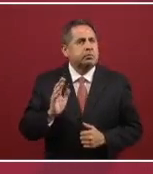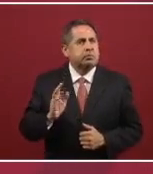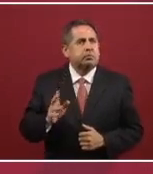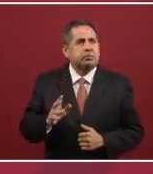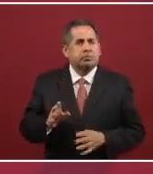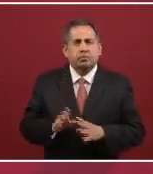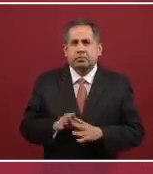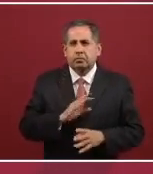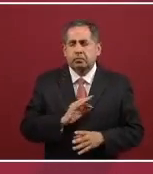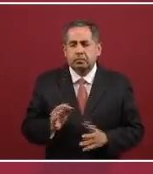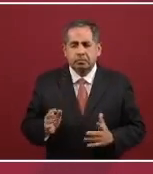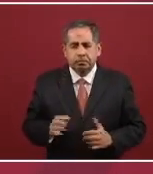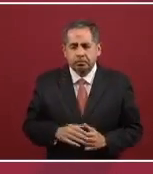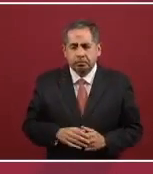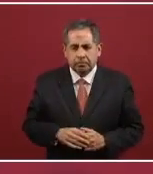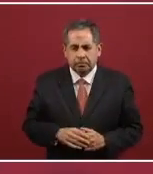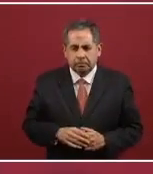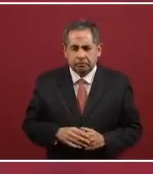como